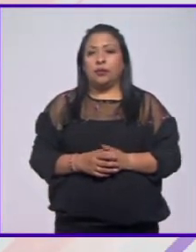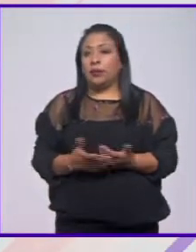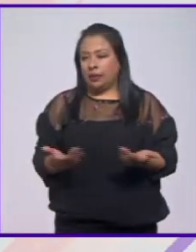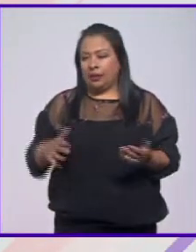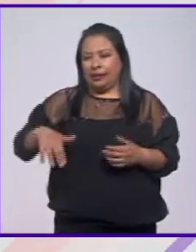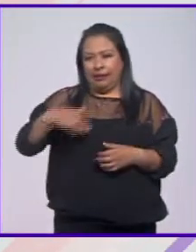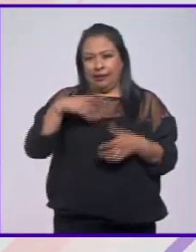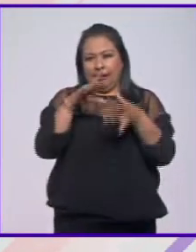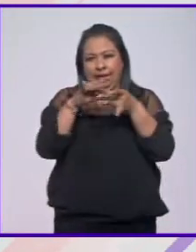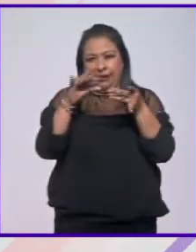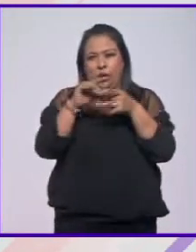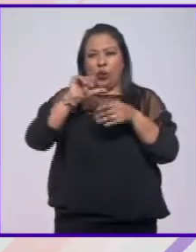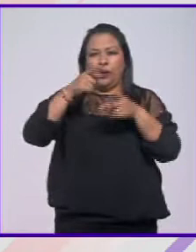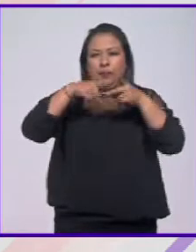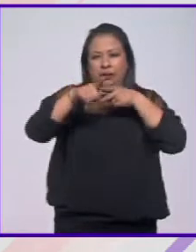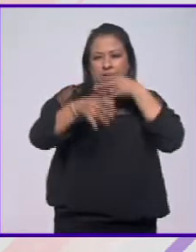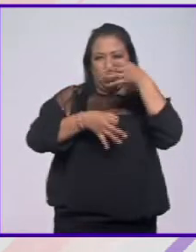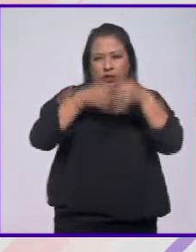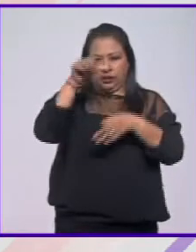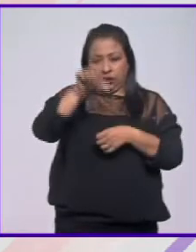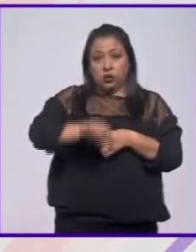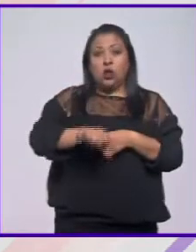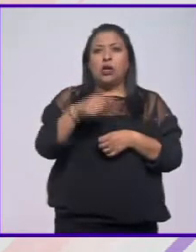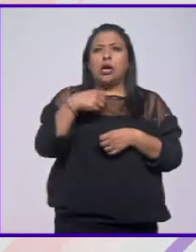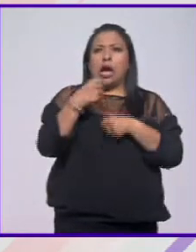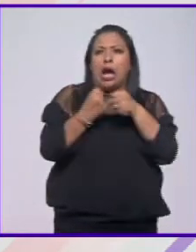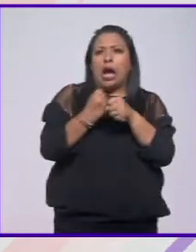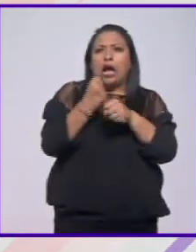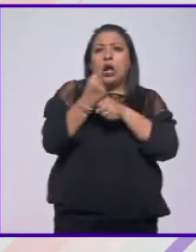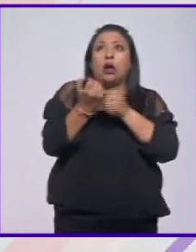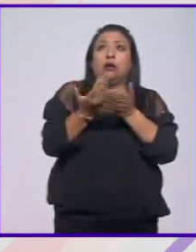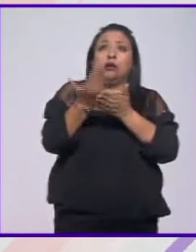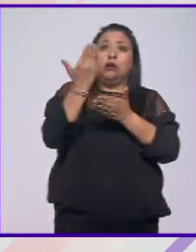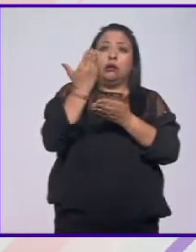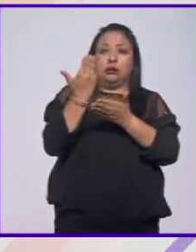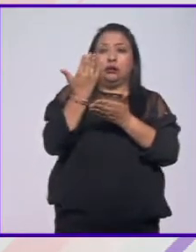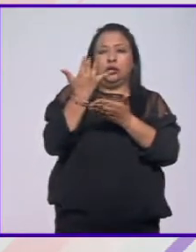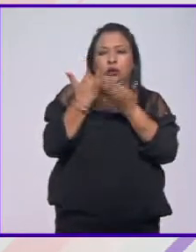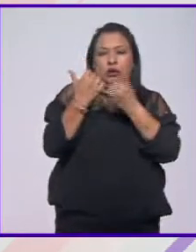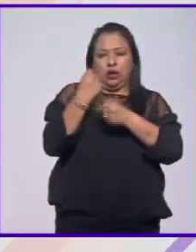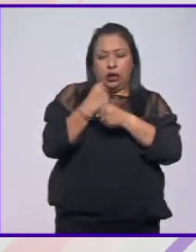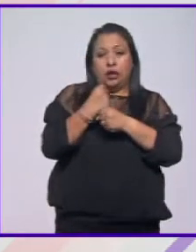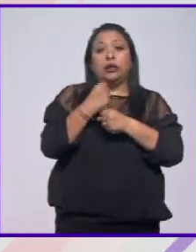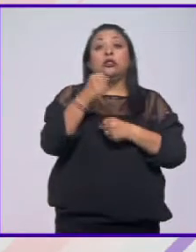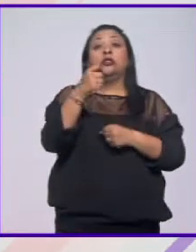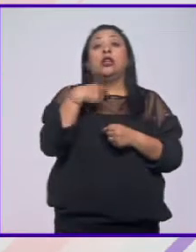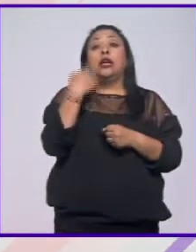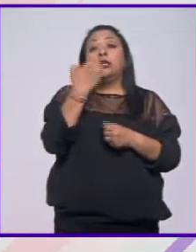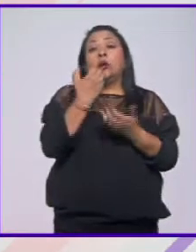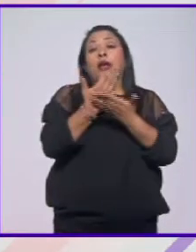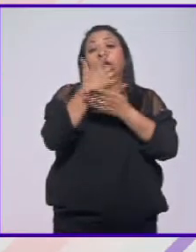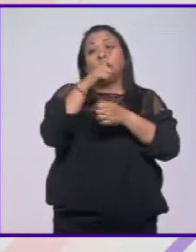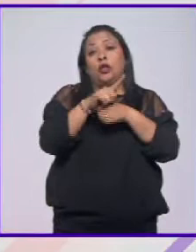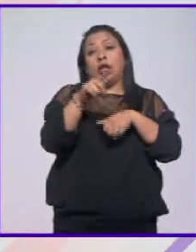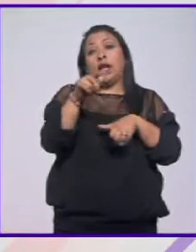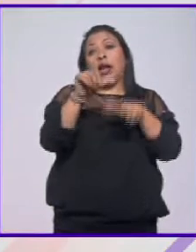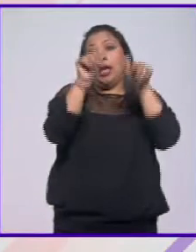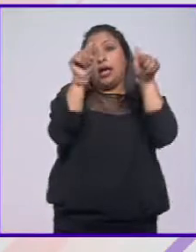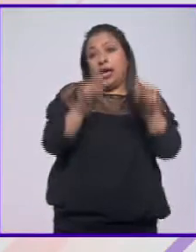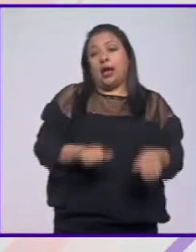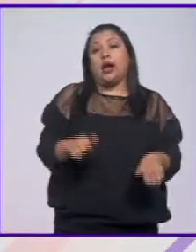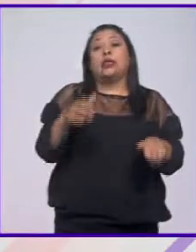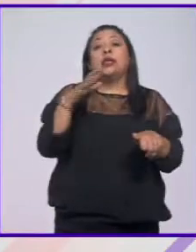Ya lo comentamos al inicio de este programa, como cada año, desde hace más de 5 lustros, la Escuela Nacional de Arte Teatral organiza una